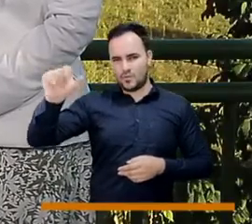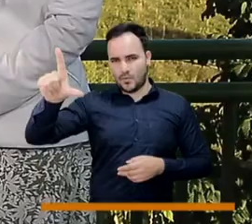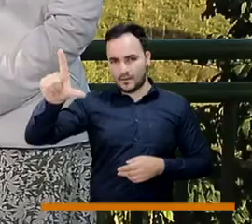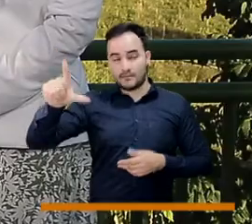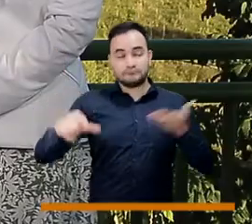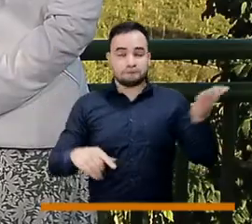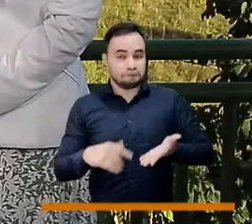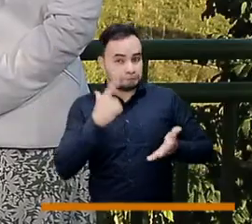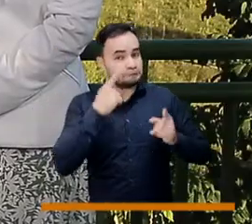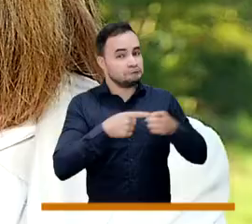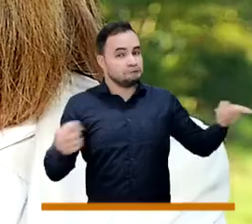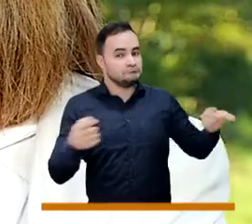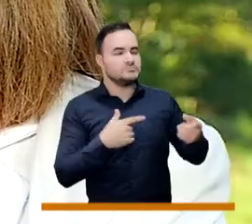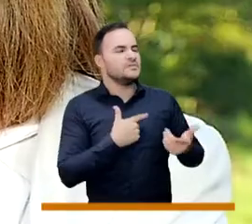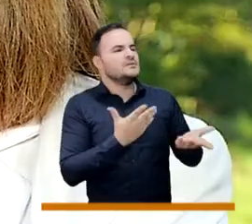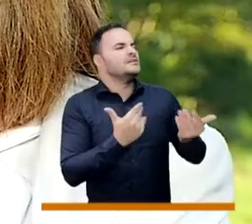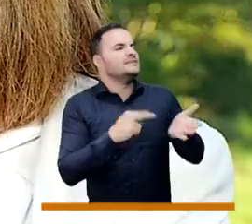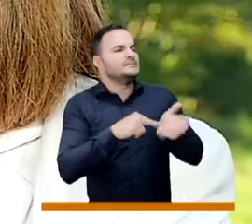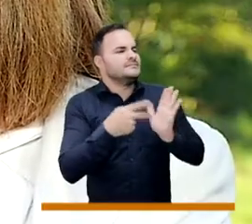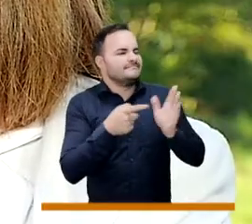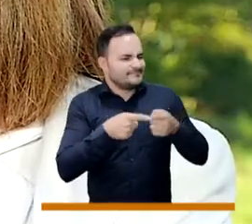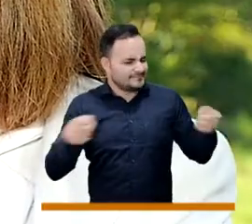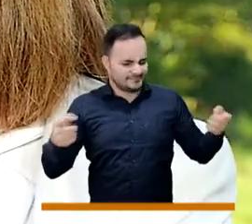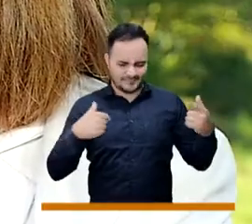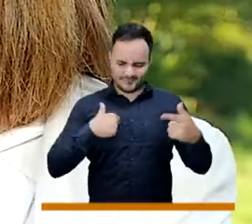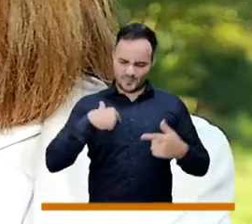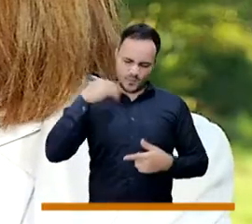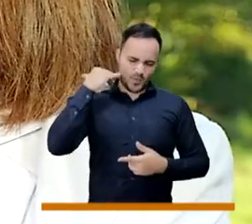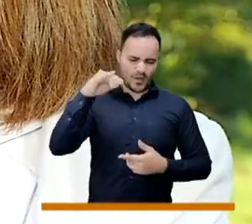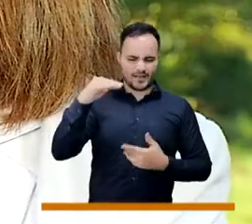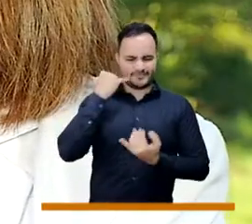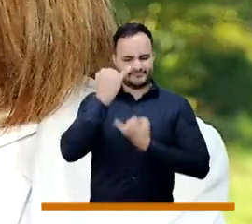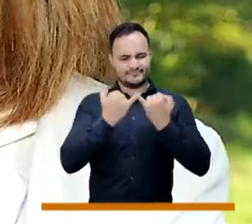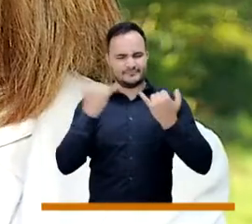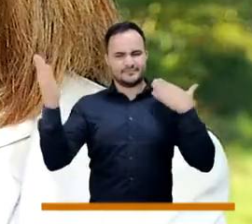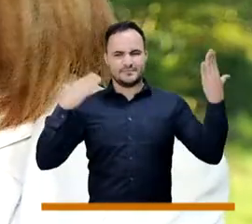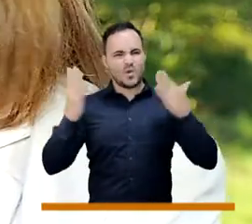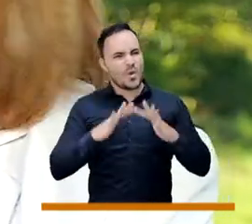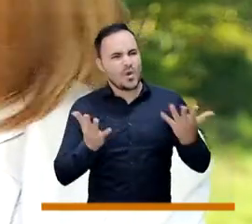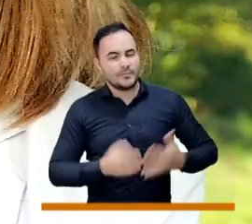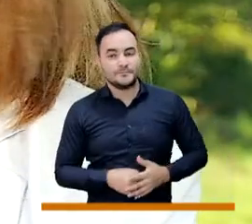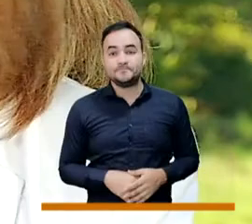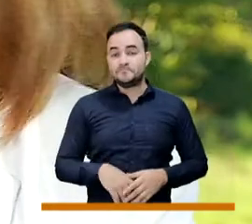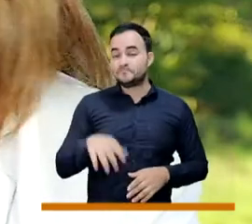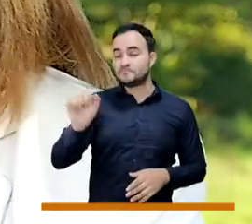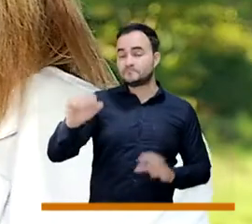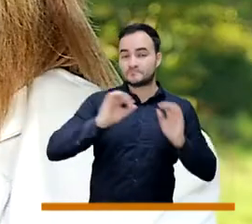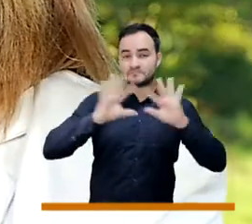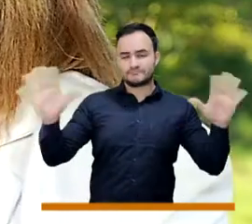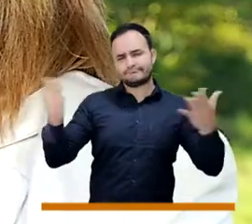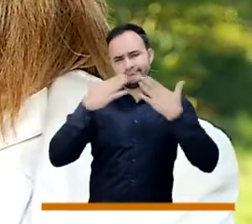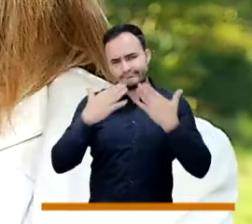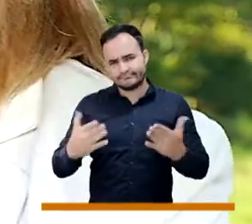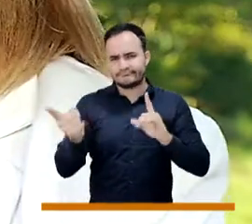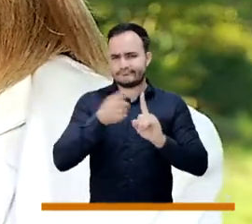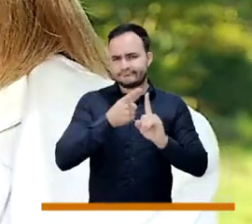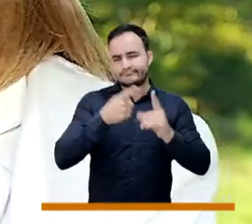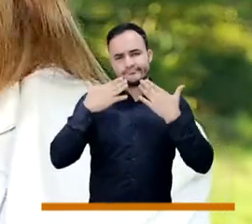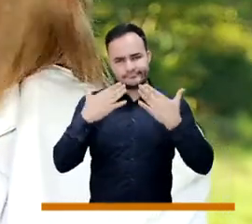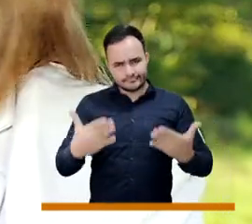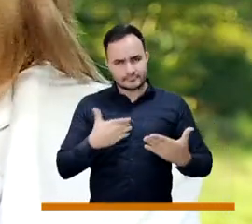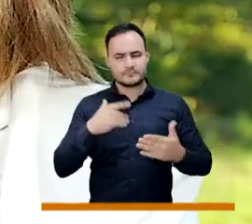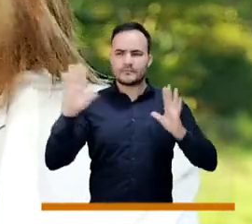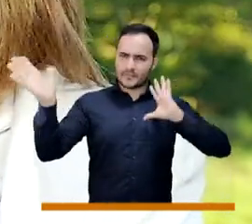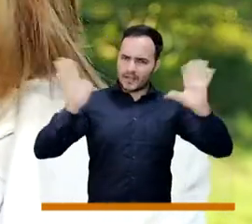poco acerca de esa definición, ¿qué es ser una mujer campesina? Bueno, primero, gracias por la invitación a hablar de